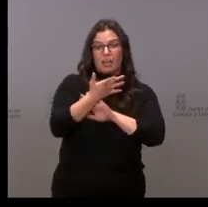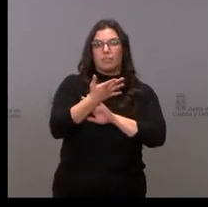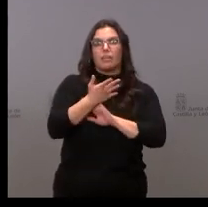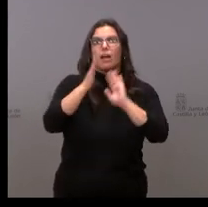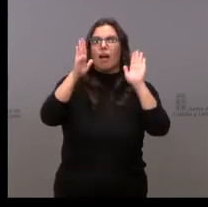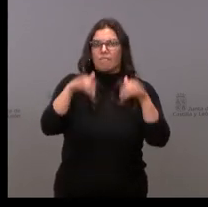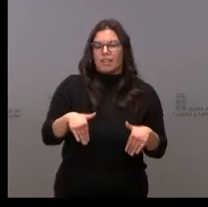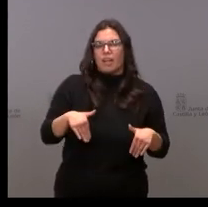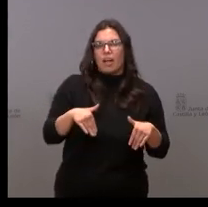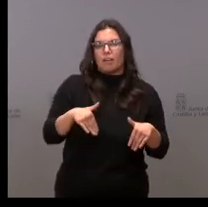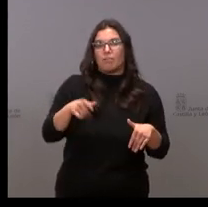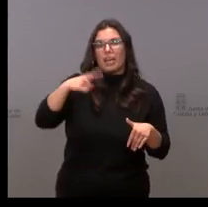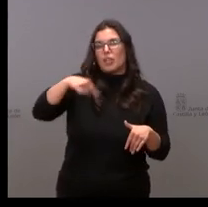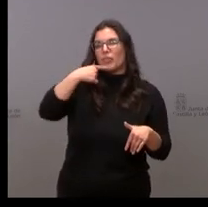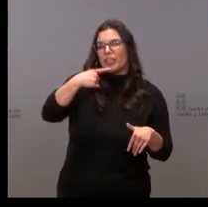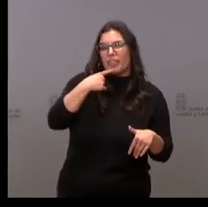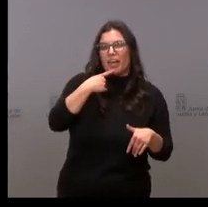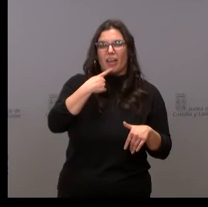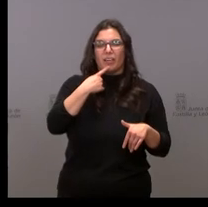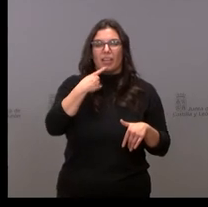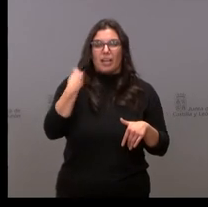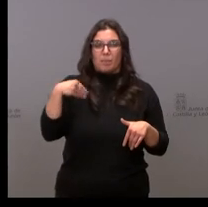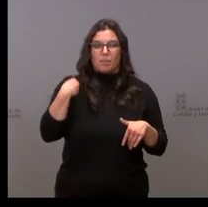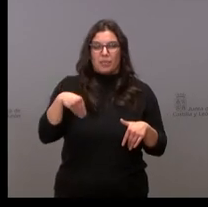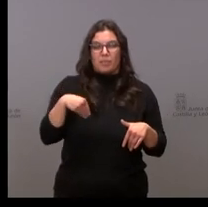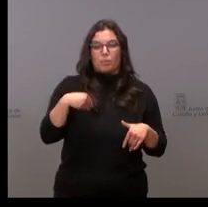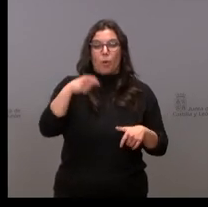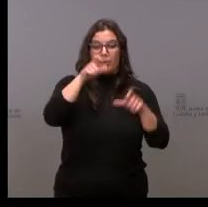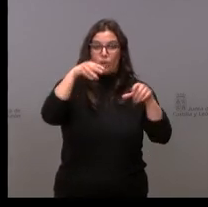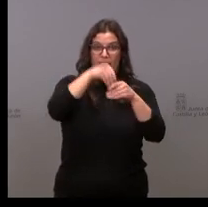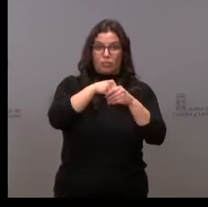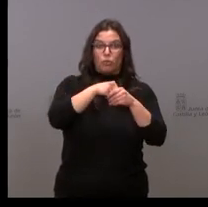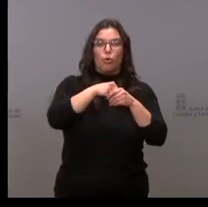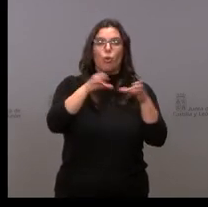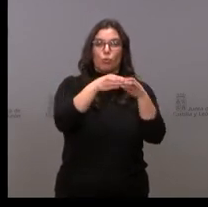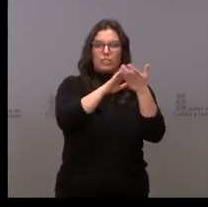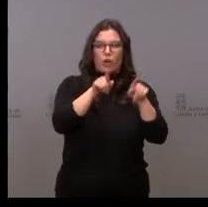ellos hacían de un presunto boicot por parte de cargos de la junta